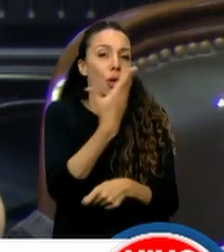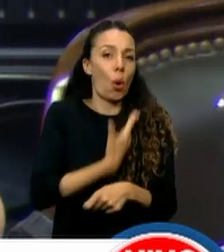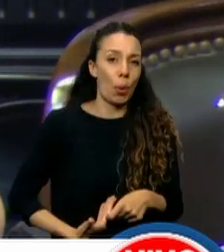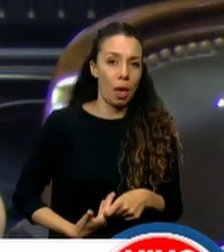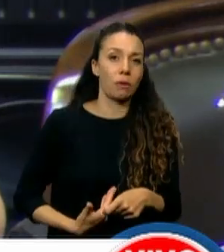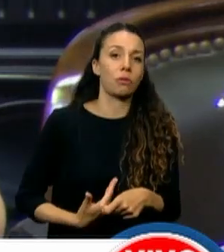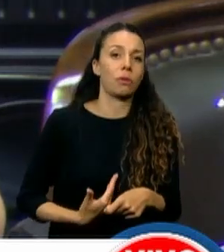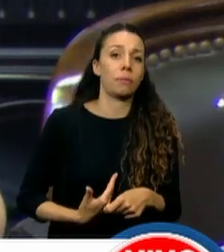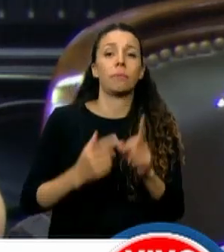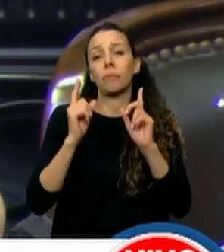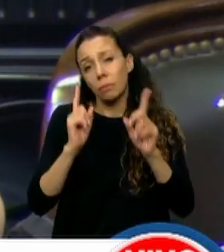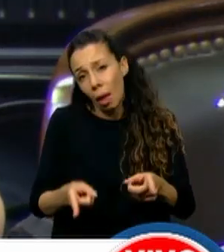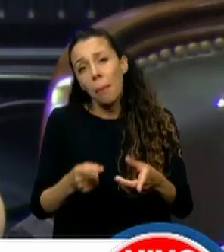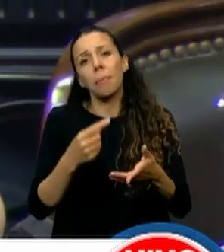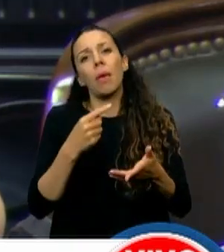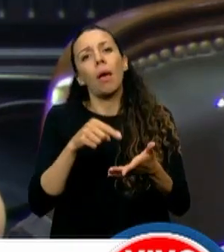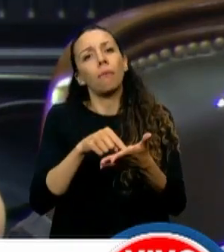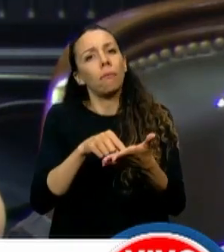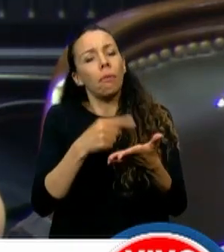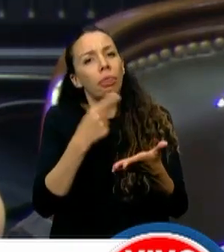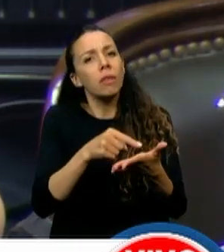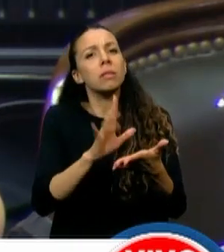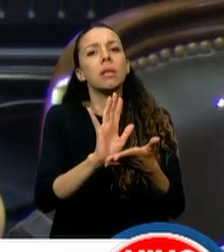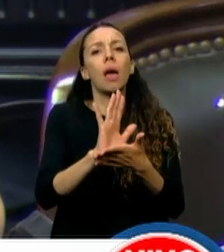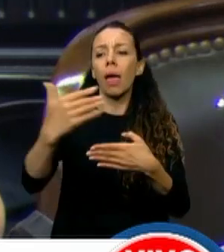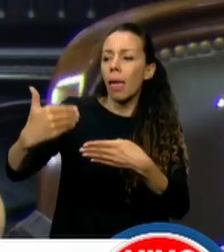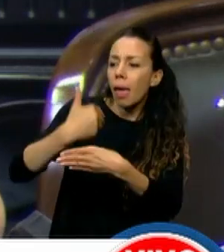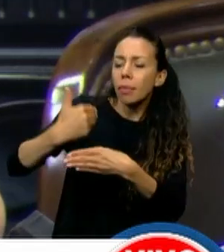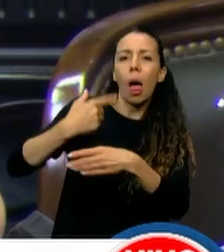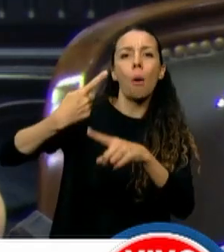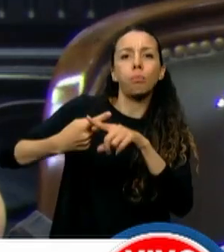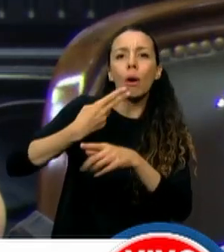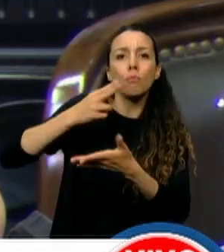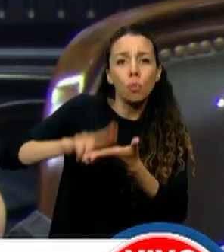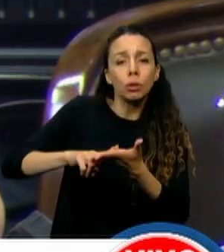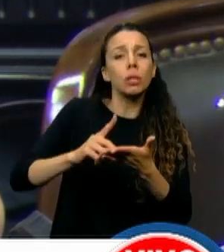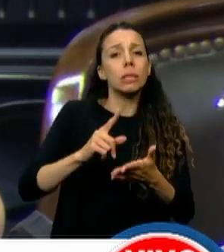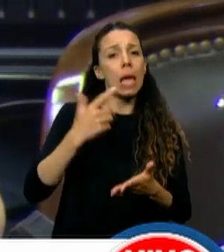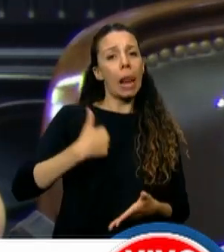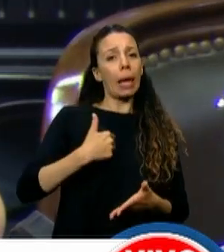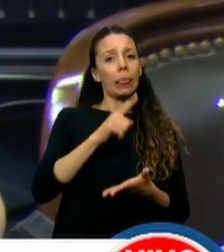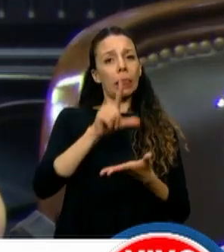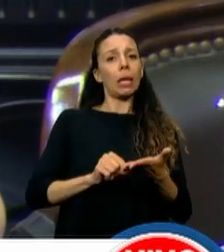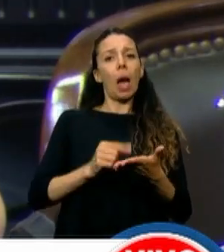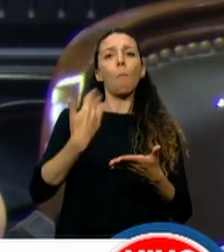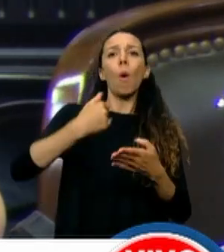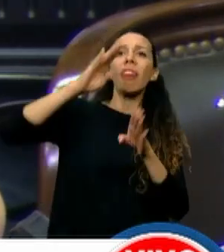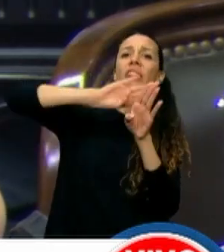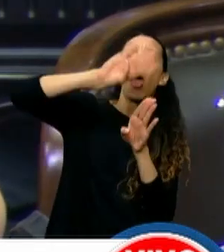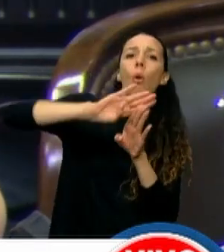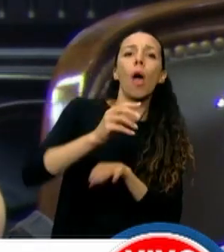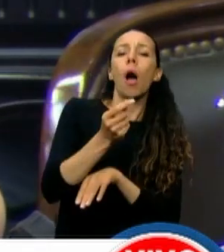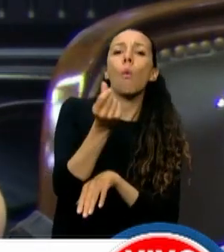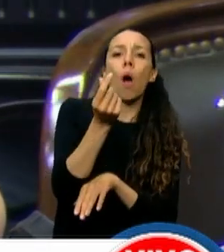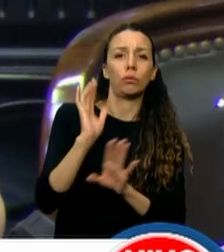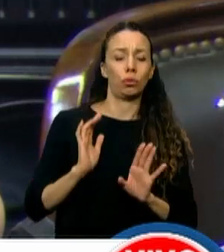estableciendo también los ingresos por impuestos y en cuánto se va a endeudar el país, y por eso es importante. Y